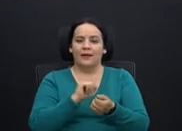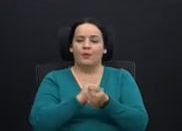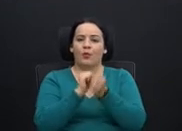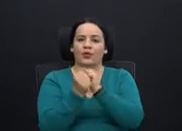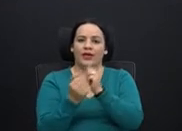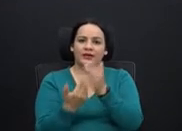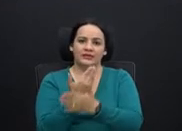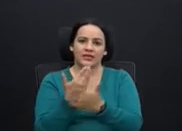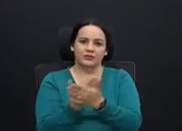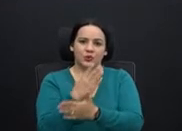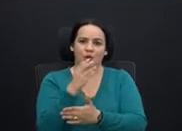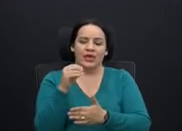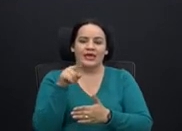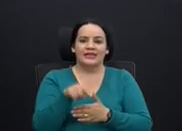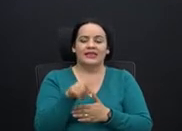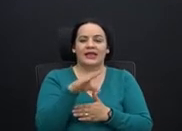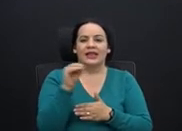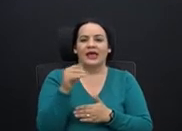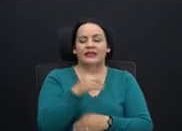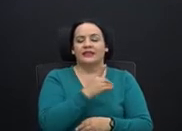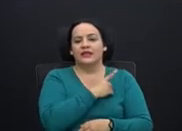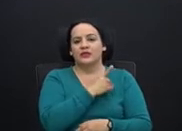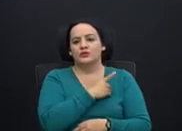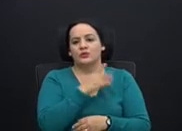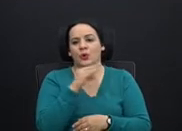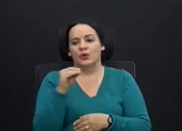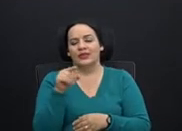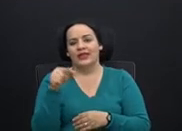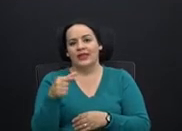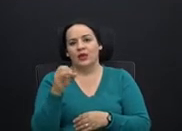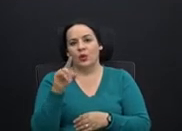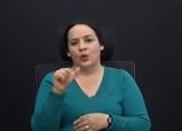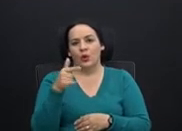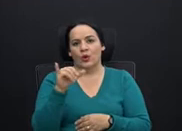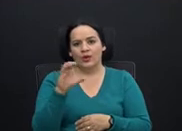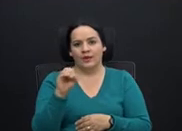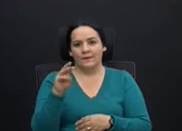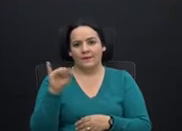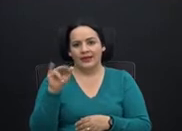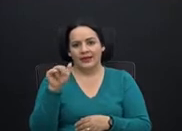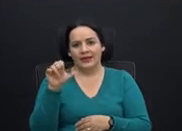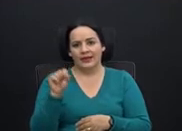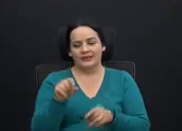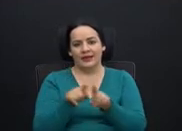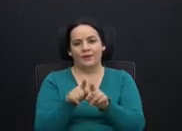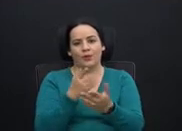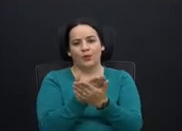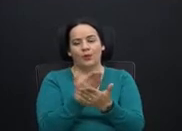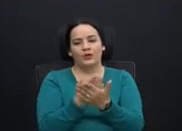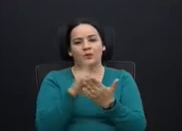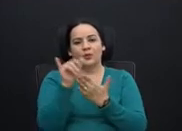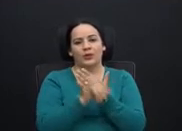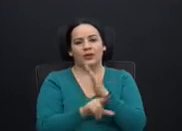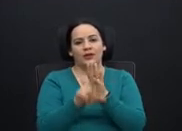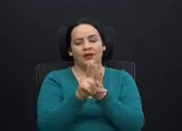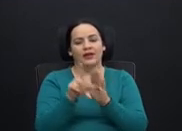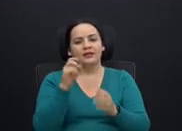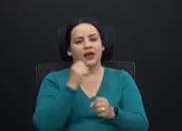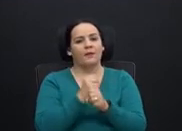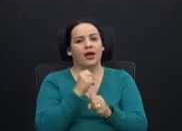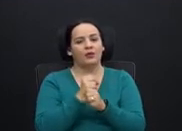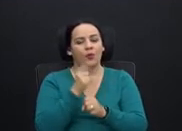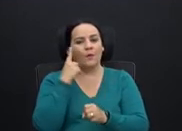la Dirección de Geología y Minas a través de la creación de un servicio geológico, que es una propuesta de proyecto de ley que estamos trabajando para conocimiento de la Asamblea